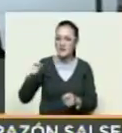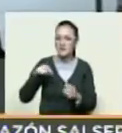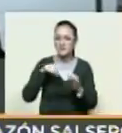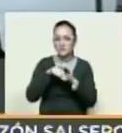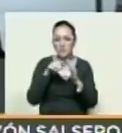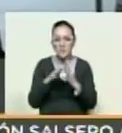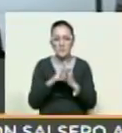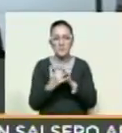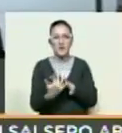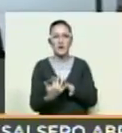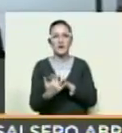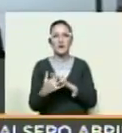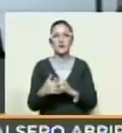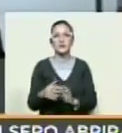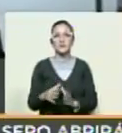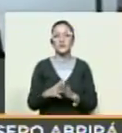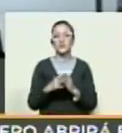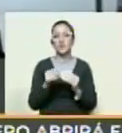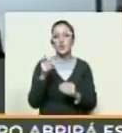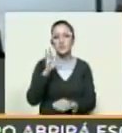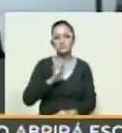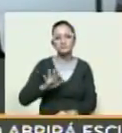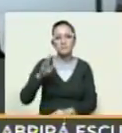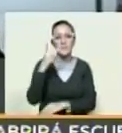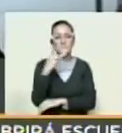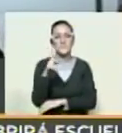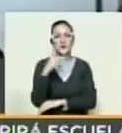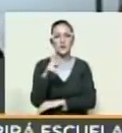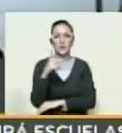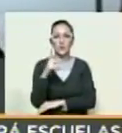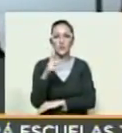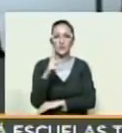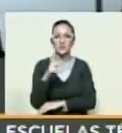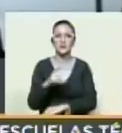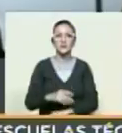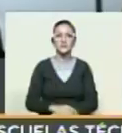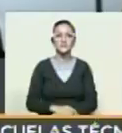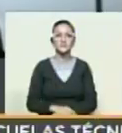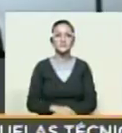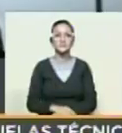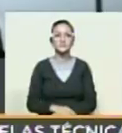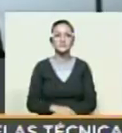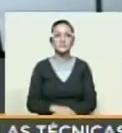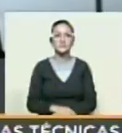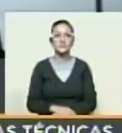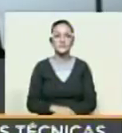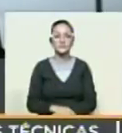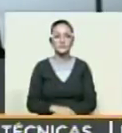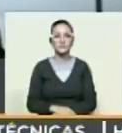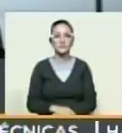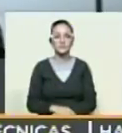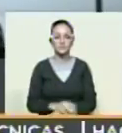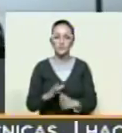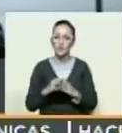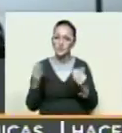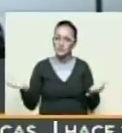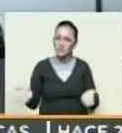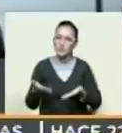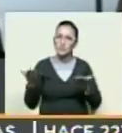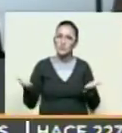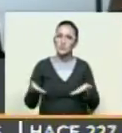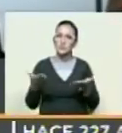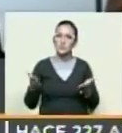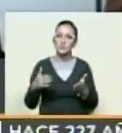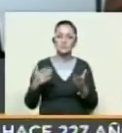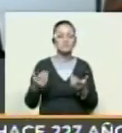barriadas, en casi todas las parroquias de la arquidiócesis, todo lo que está promoviendo Cáritas, se haga cada